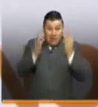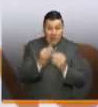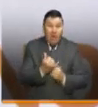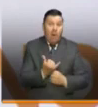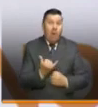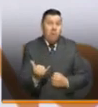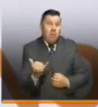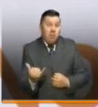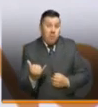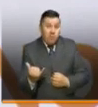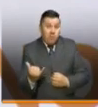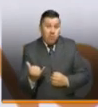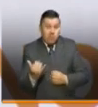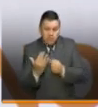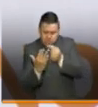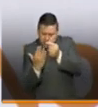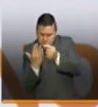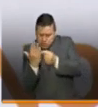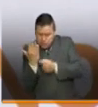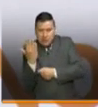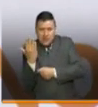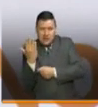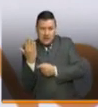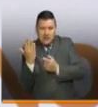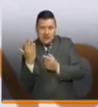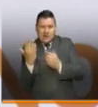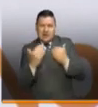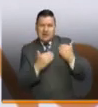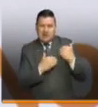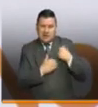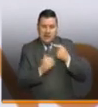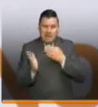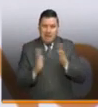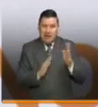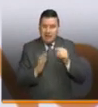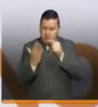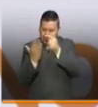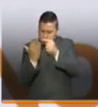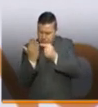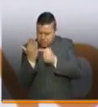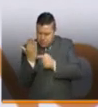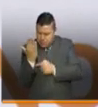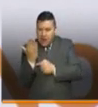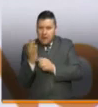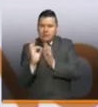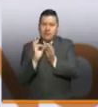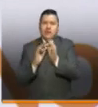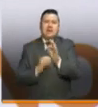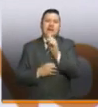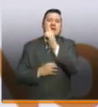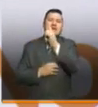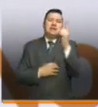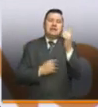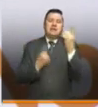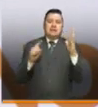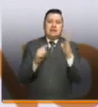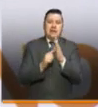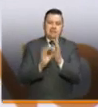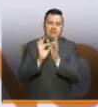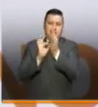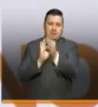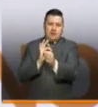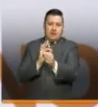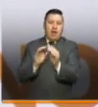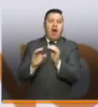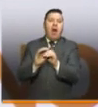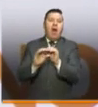a goya aquí en este registro único creado por el departamento nacional de planeación comenzar a recibir un giro de 160 mil pesos en su cuenta